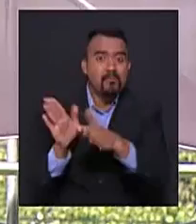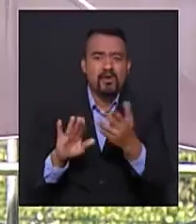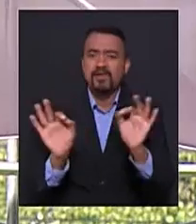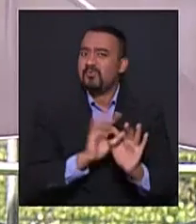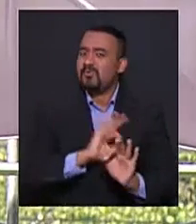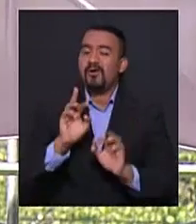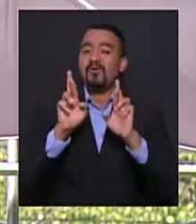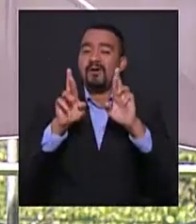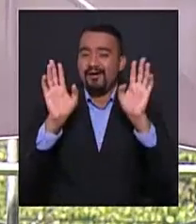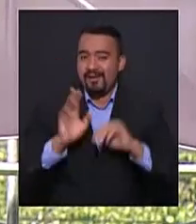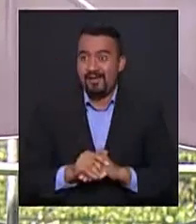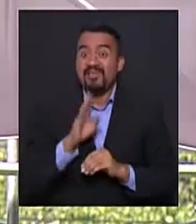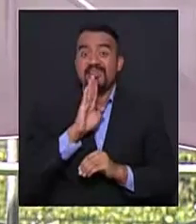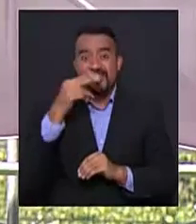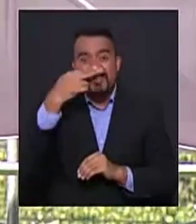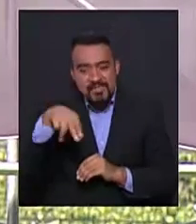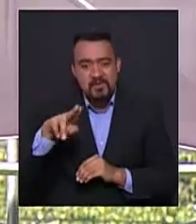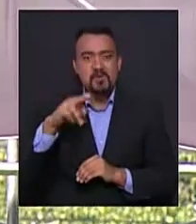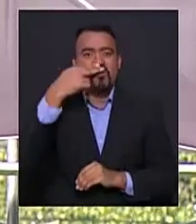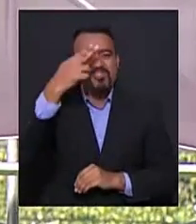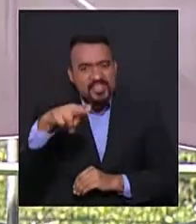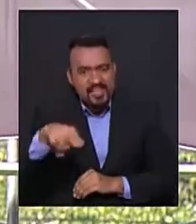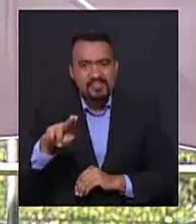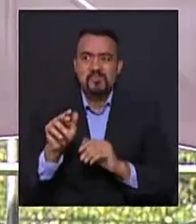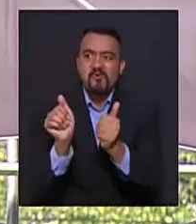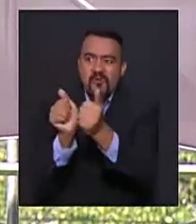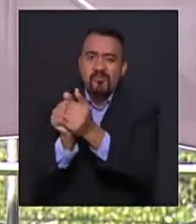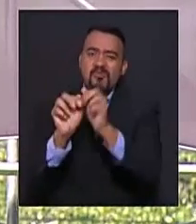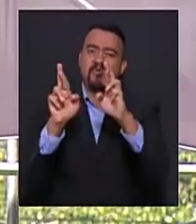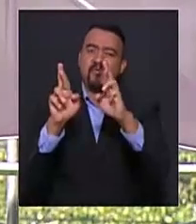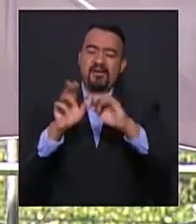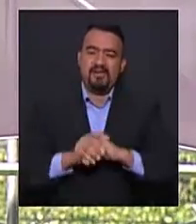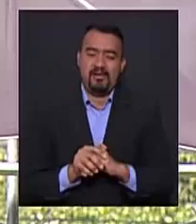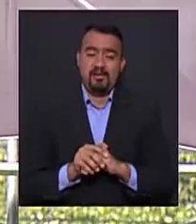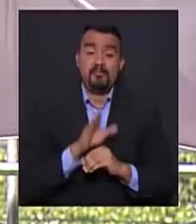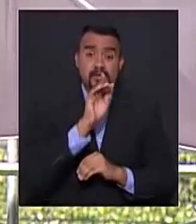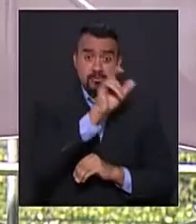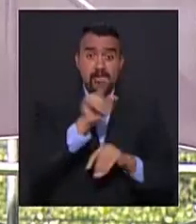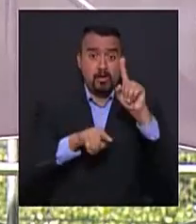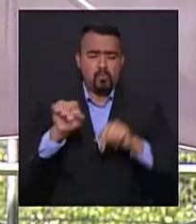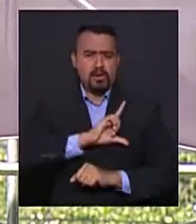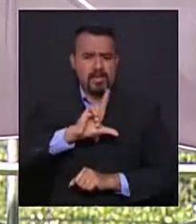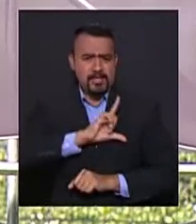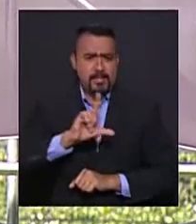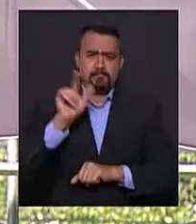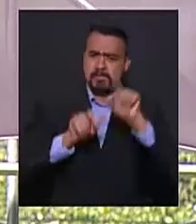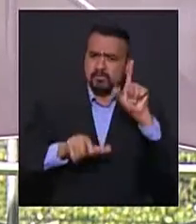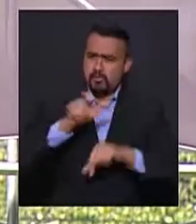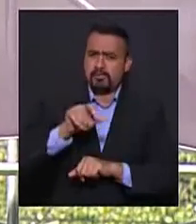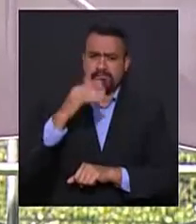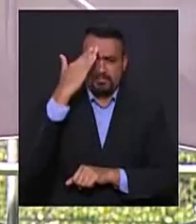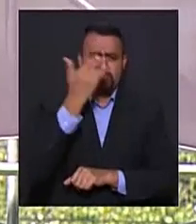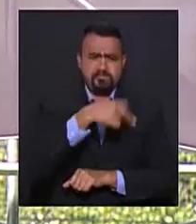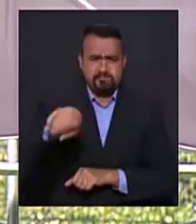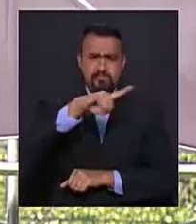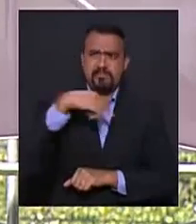nietos? Y no solo ellos, no solo los nombres que conocemos por su valor y templanza en el marco de la vida